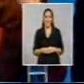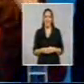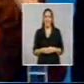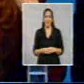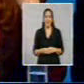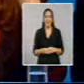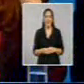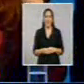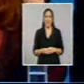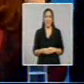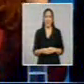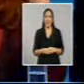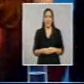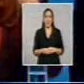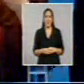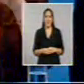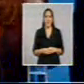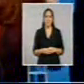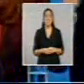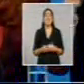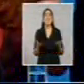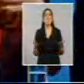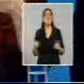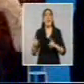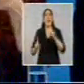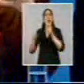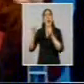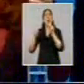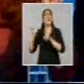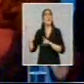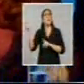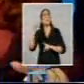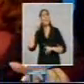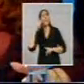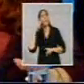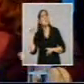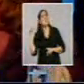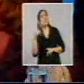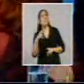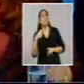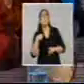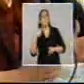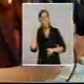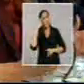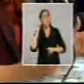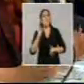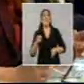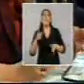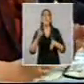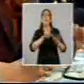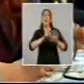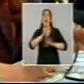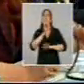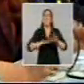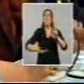Algunos creyeron ver en este sistema de